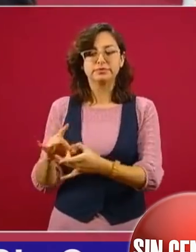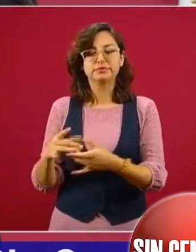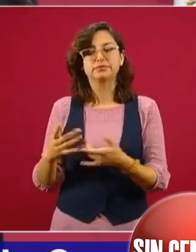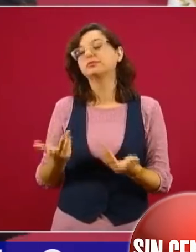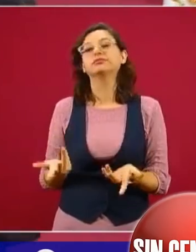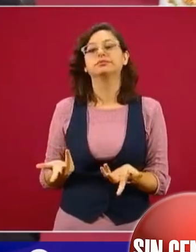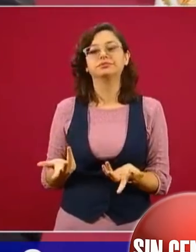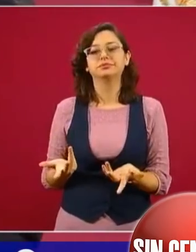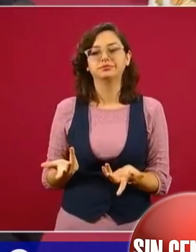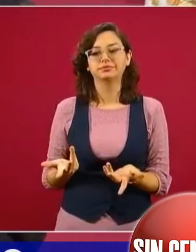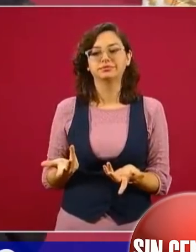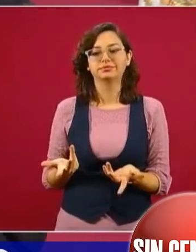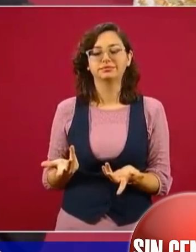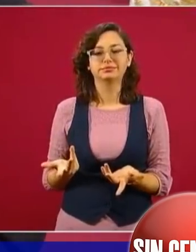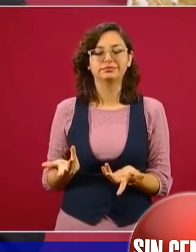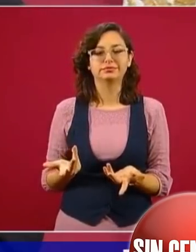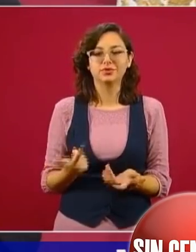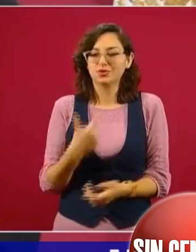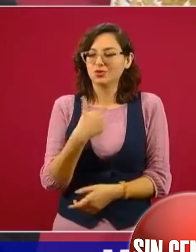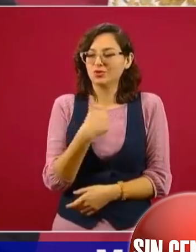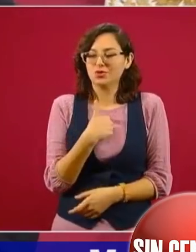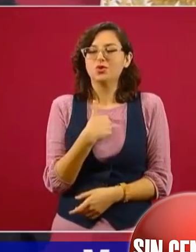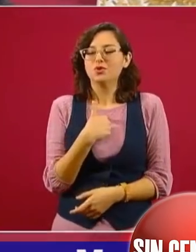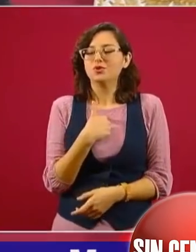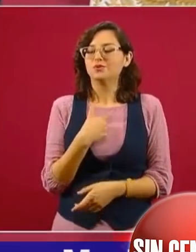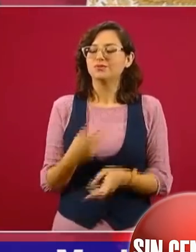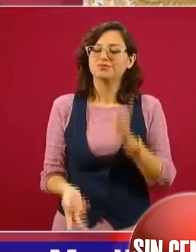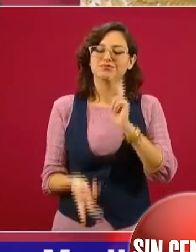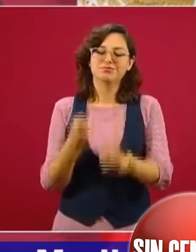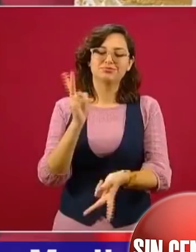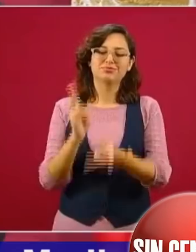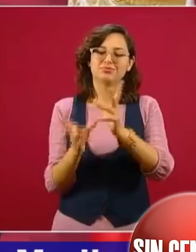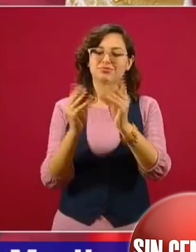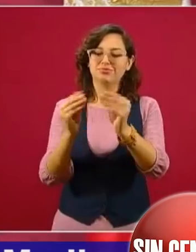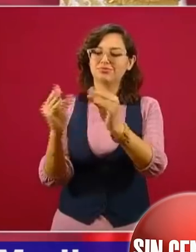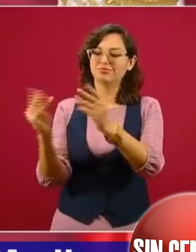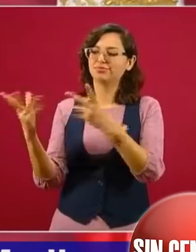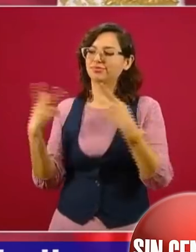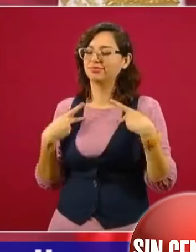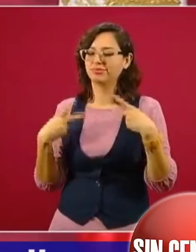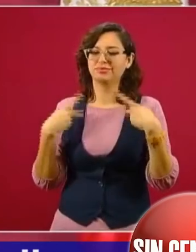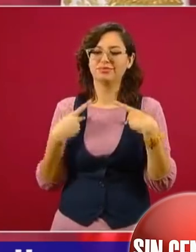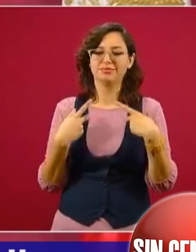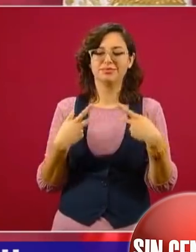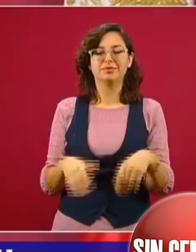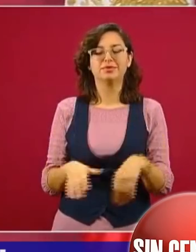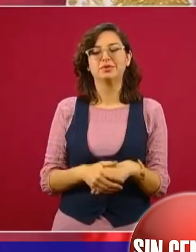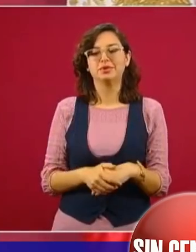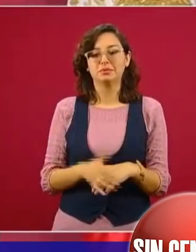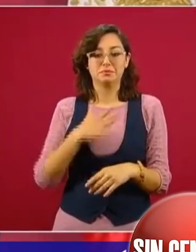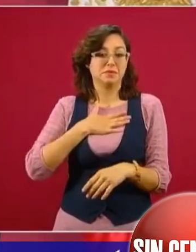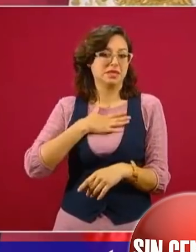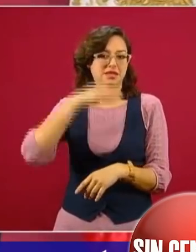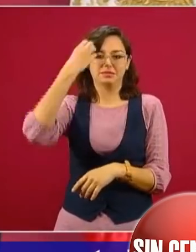tocado hablar con muchos. Además, es una experiencia de mi